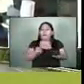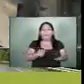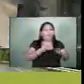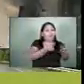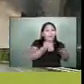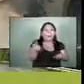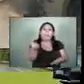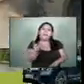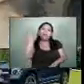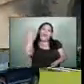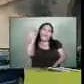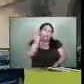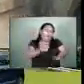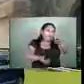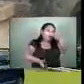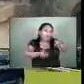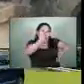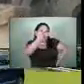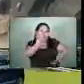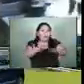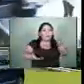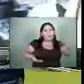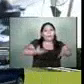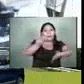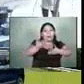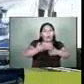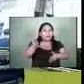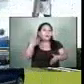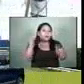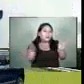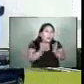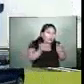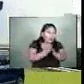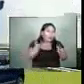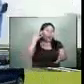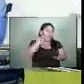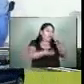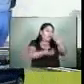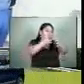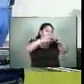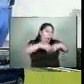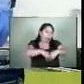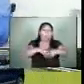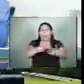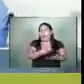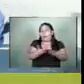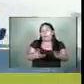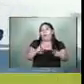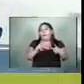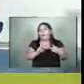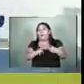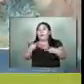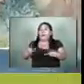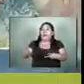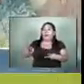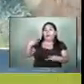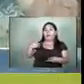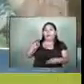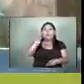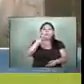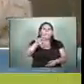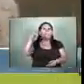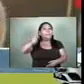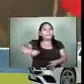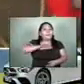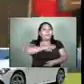los vendedores del mercado San Miguelito de San Salvador, que perdieron sus puestos de venta e inversiones en un voraz incendio el pasado